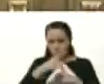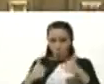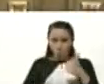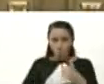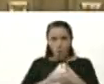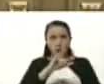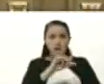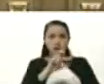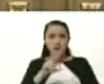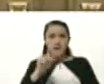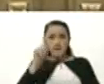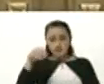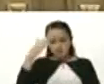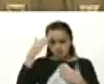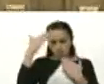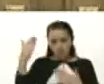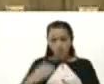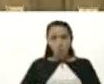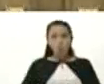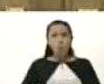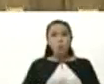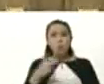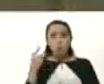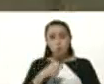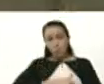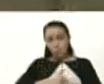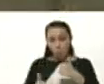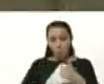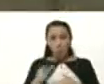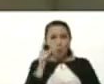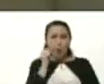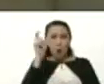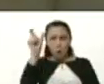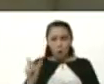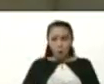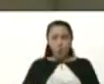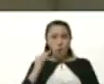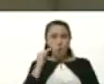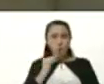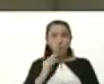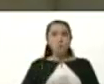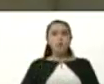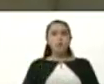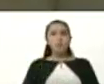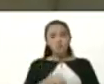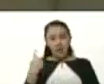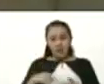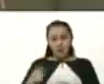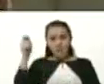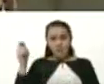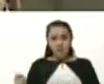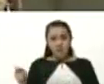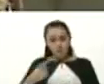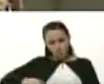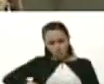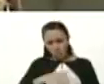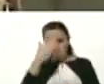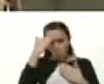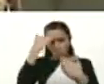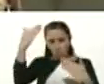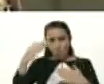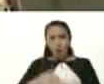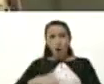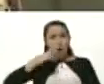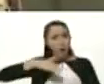Varela, segundo vicepresidente de Hidalgo Bolívar, colega parlamentario. Saludo cariñoso a todo el pueblo